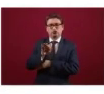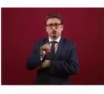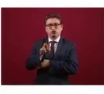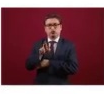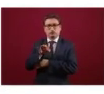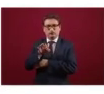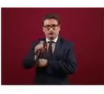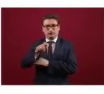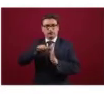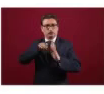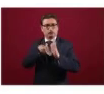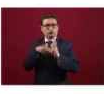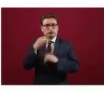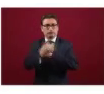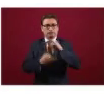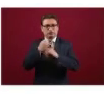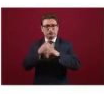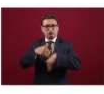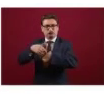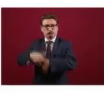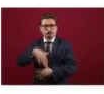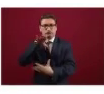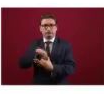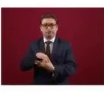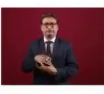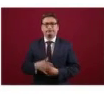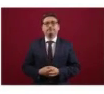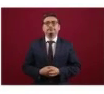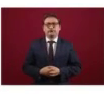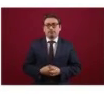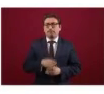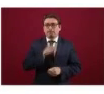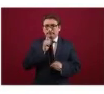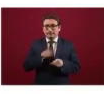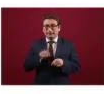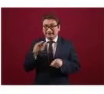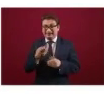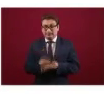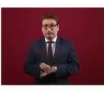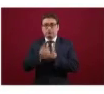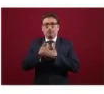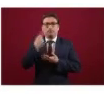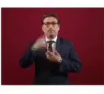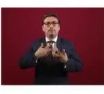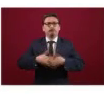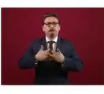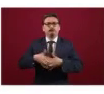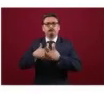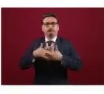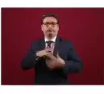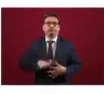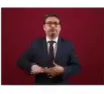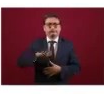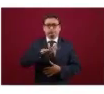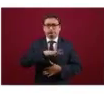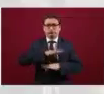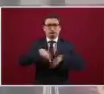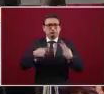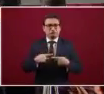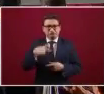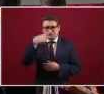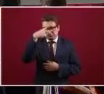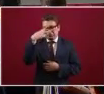norma internacional. Y por supuesto también va a haber un impacto positivo en la industria y la sociedad mexicana debido